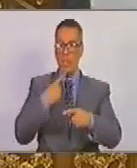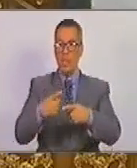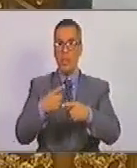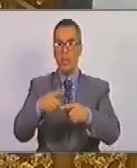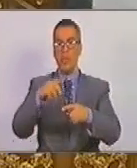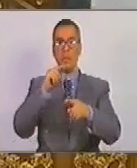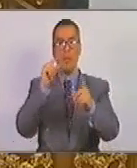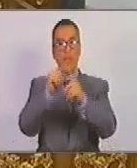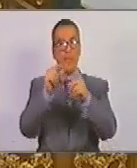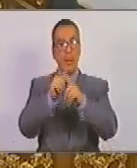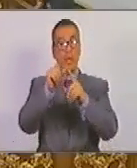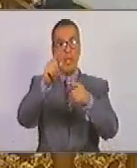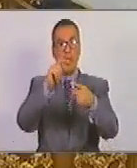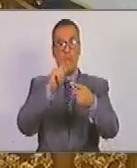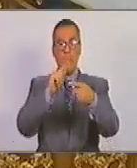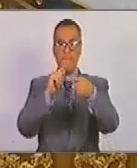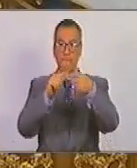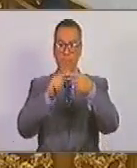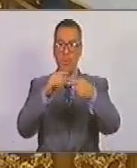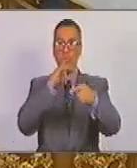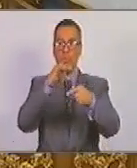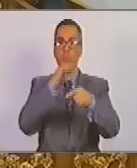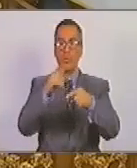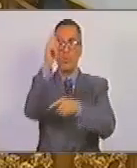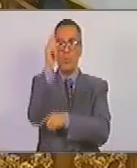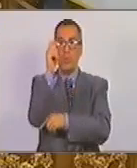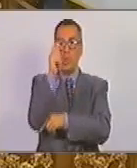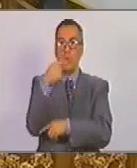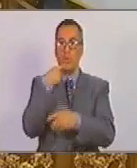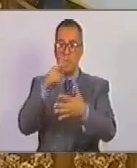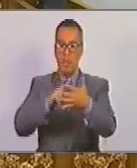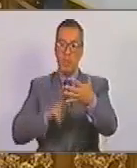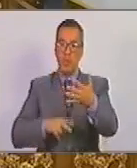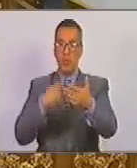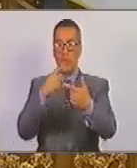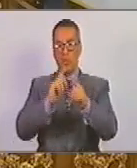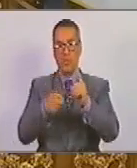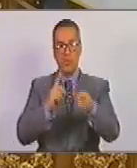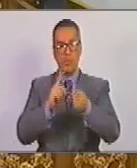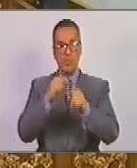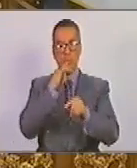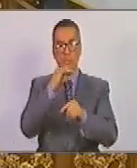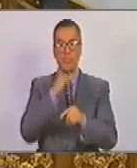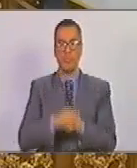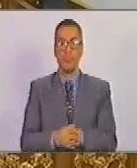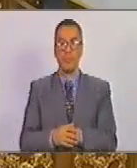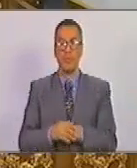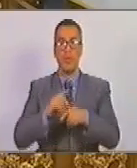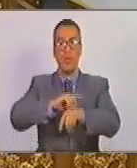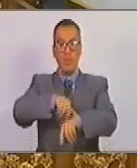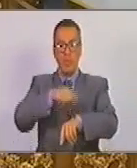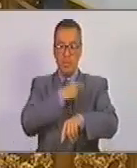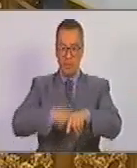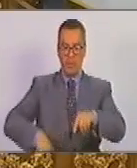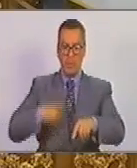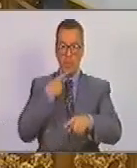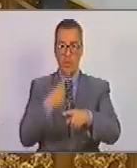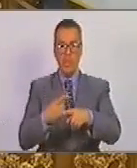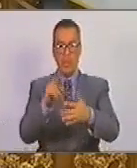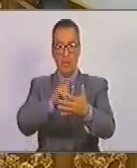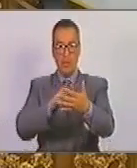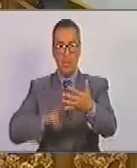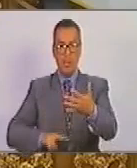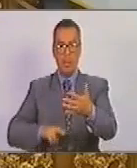el derecho de palabra para puntos de información a los diputados indicados en lista anexa. A continuación, el presidente ordenó dar